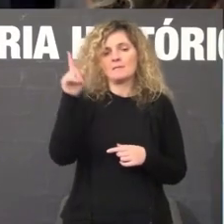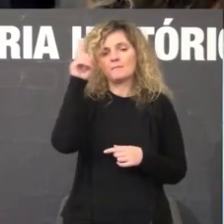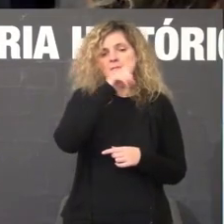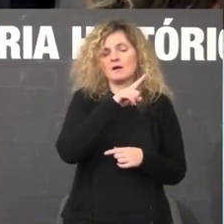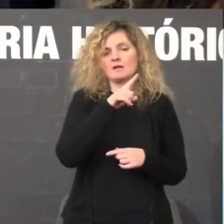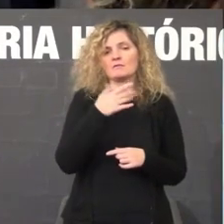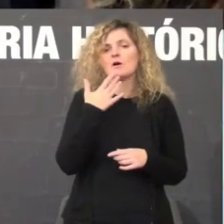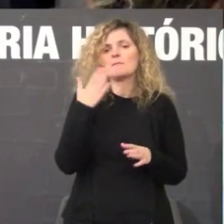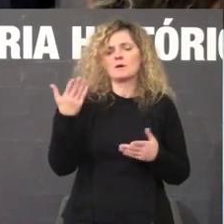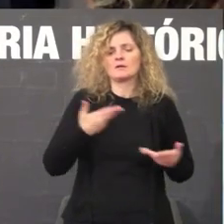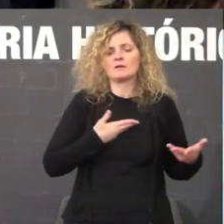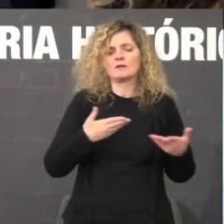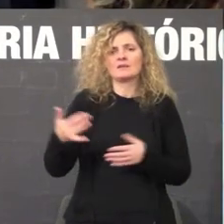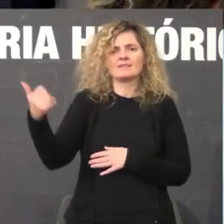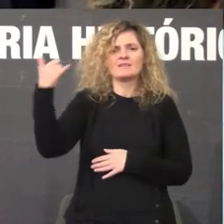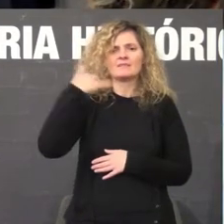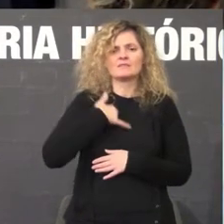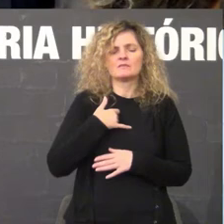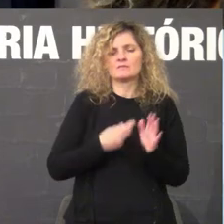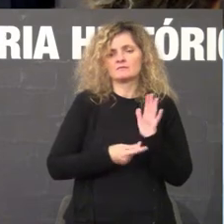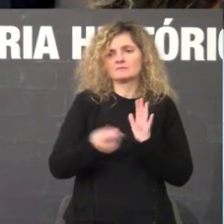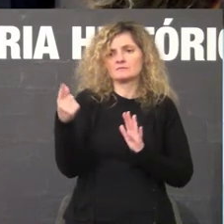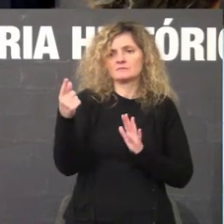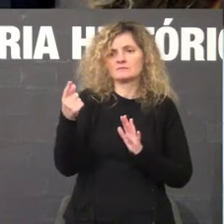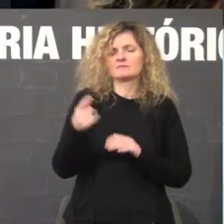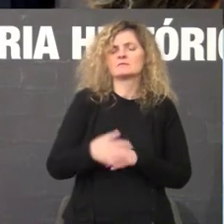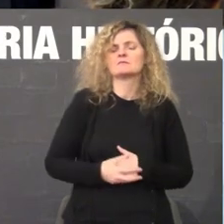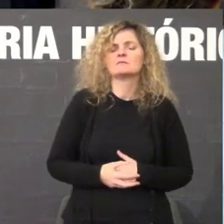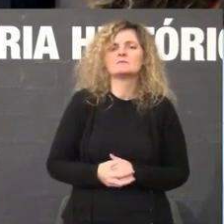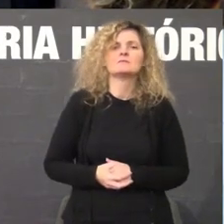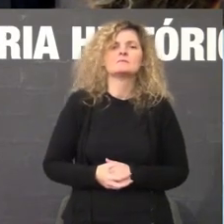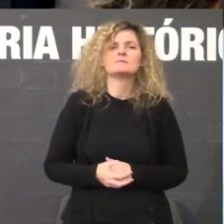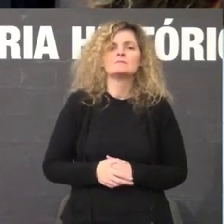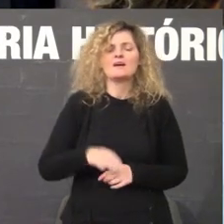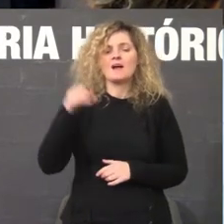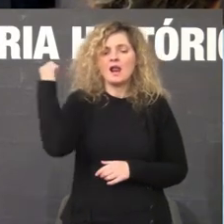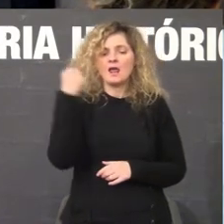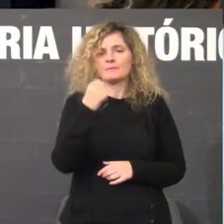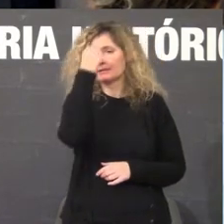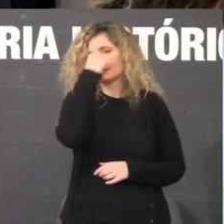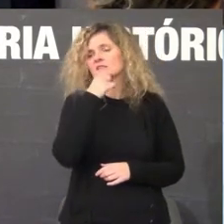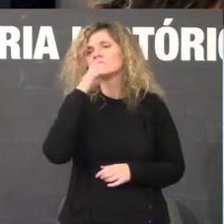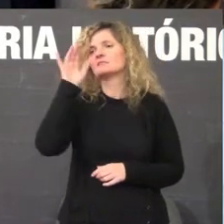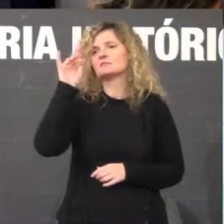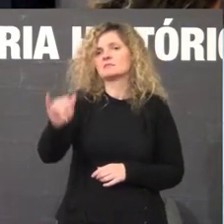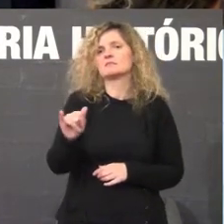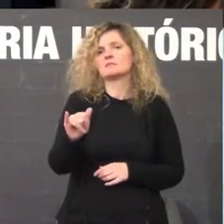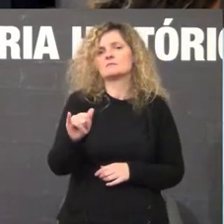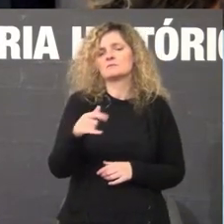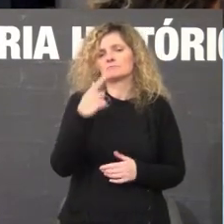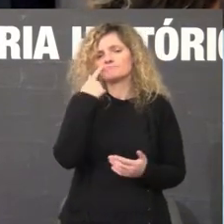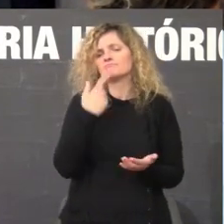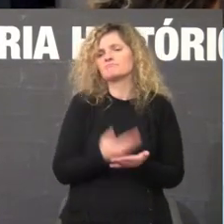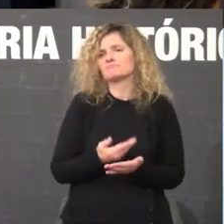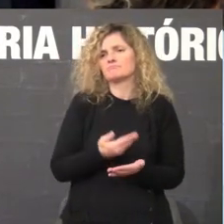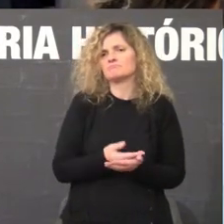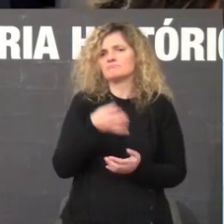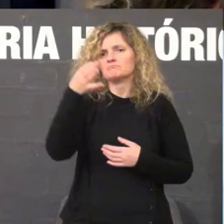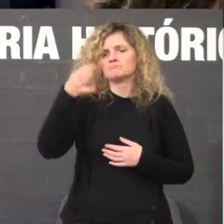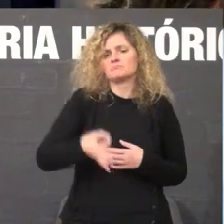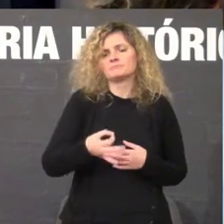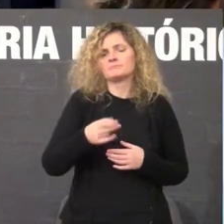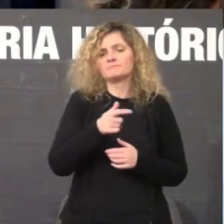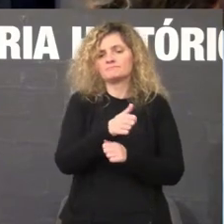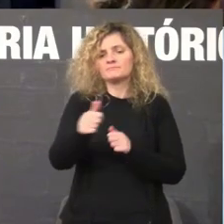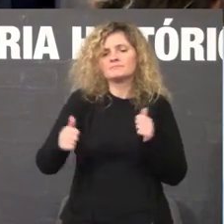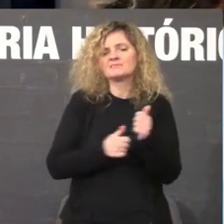embargo, recibe una llamada para que salga disparado. ¿Le mata a ETA? Sí, le mata a ETA, eso está constatado. ¿Quién estaba